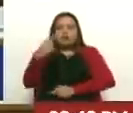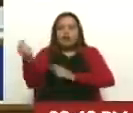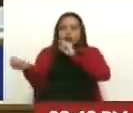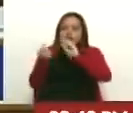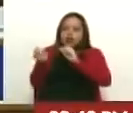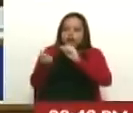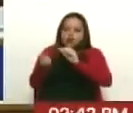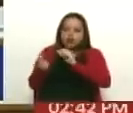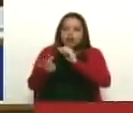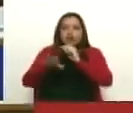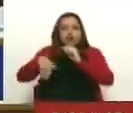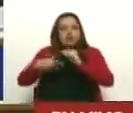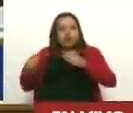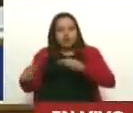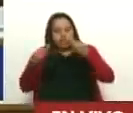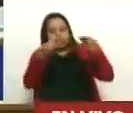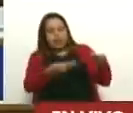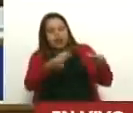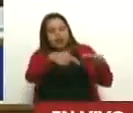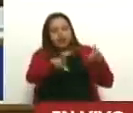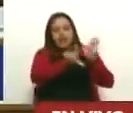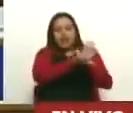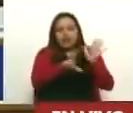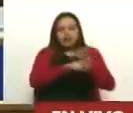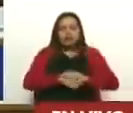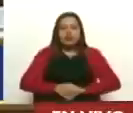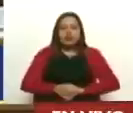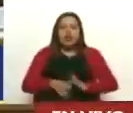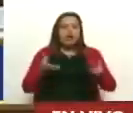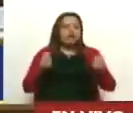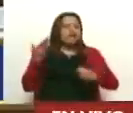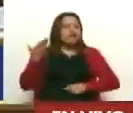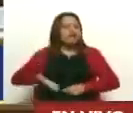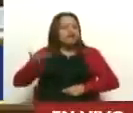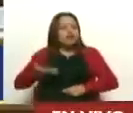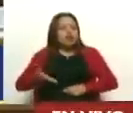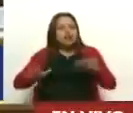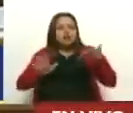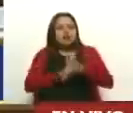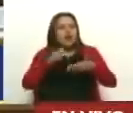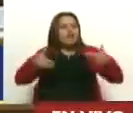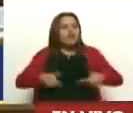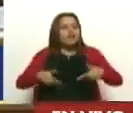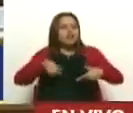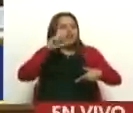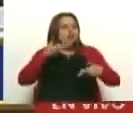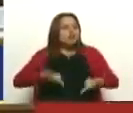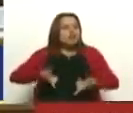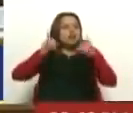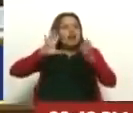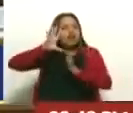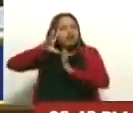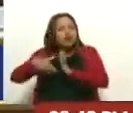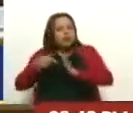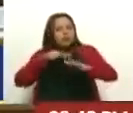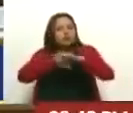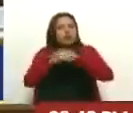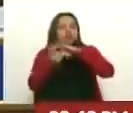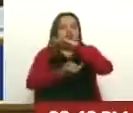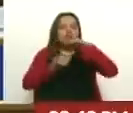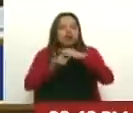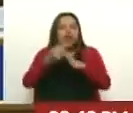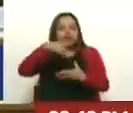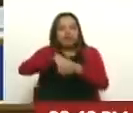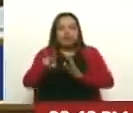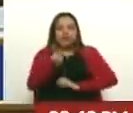para que pudiera ser traída esa ley muy importante en la lucha contra la corrupción en Venezuela.